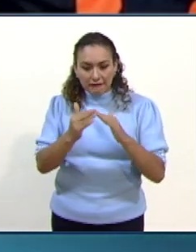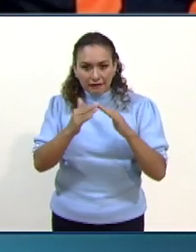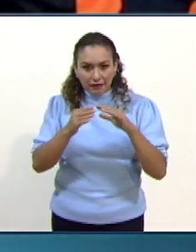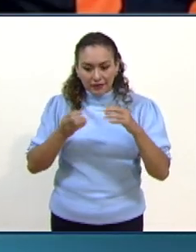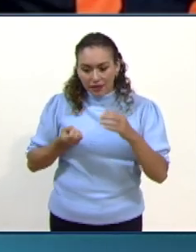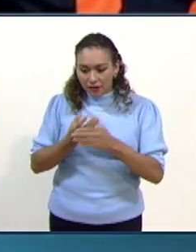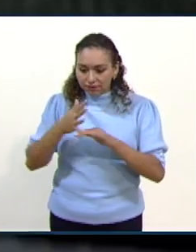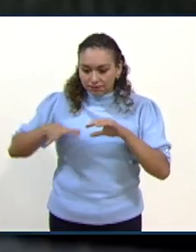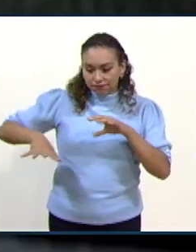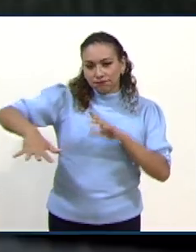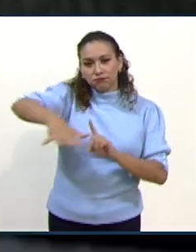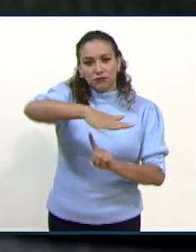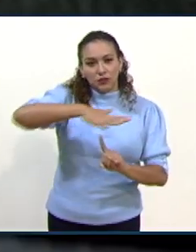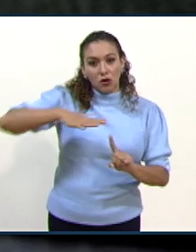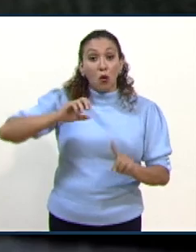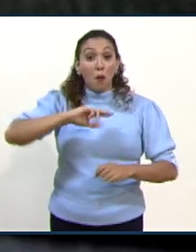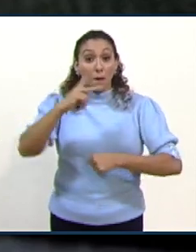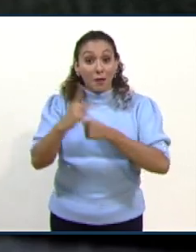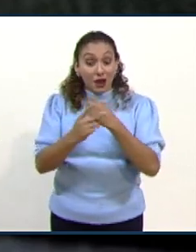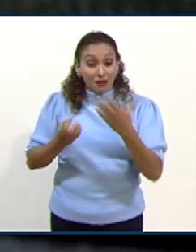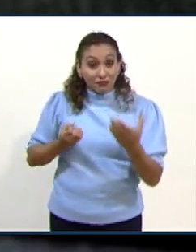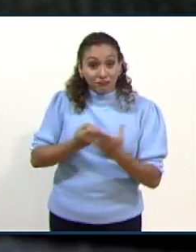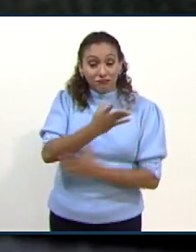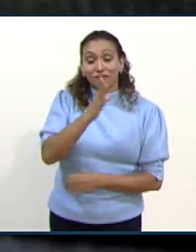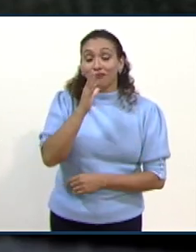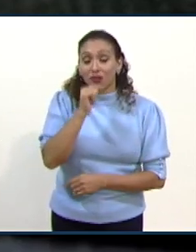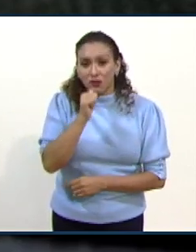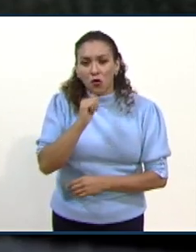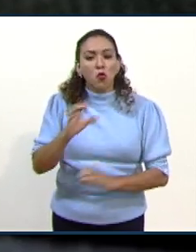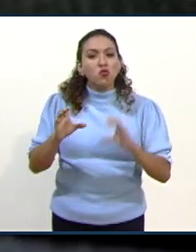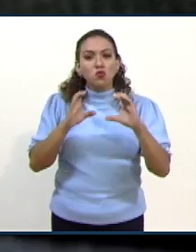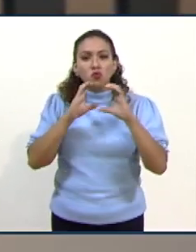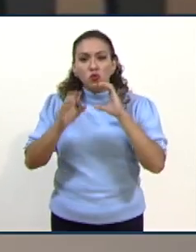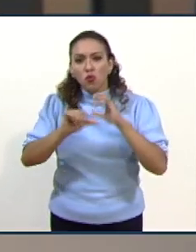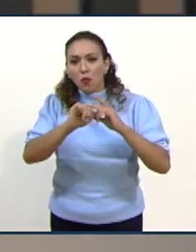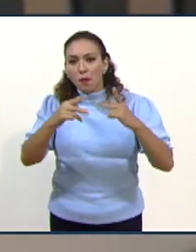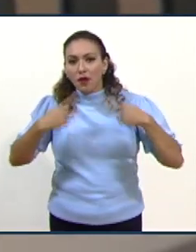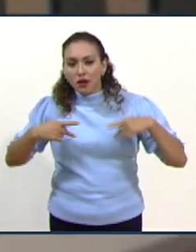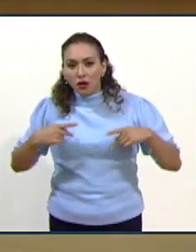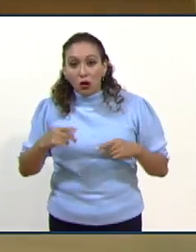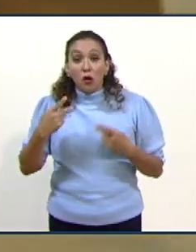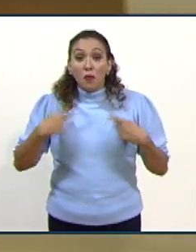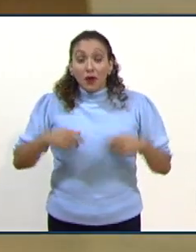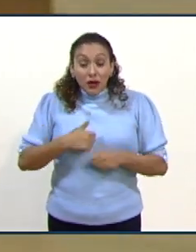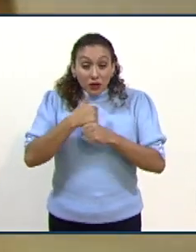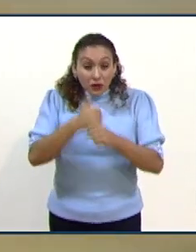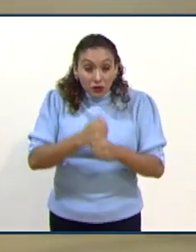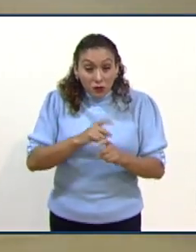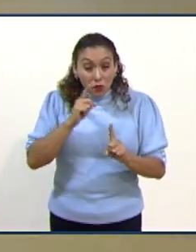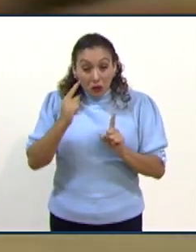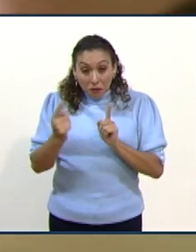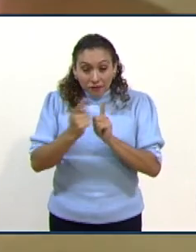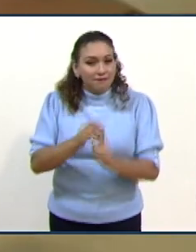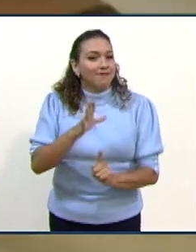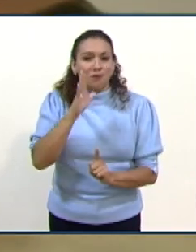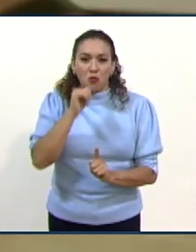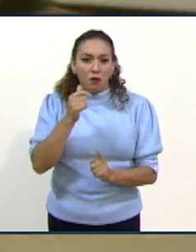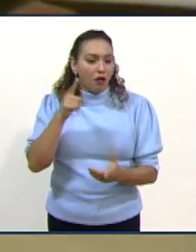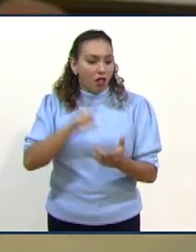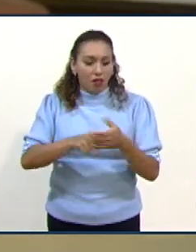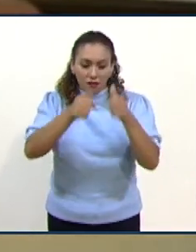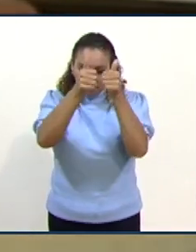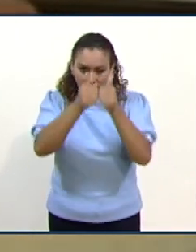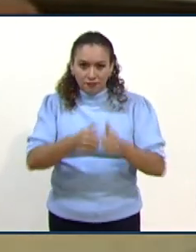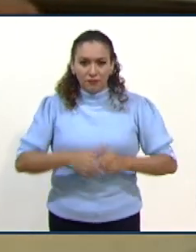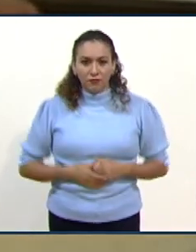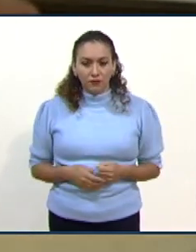de México ni del país, y la prohibición de comunicarse o acercarse a las víctimas indirectas o a su domicilio. Lo anterior